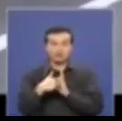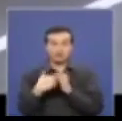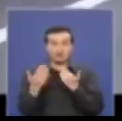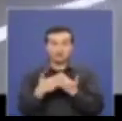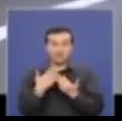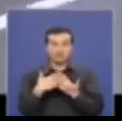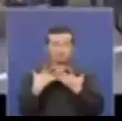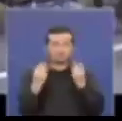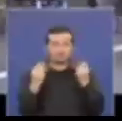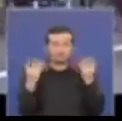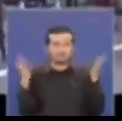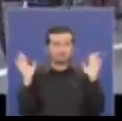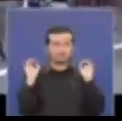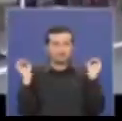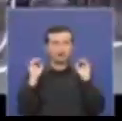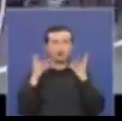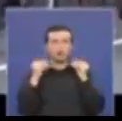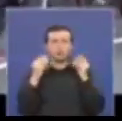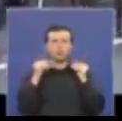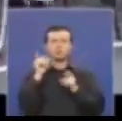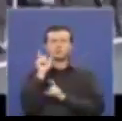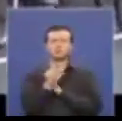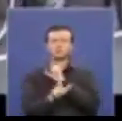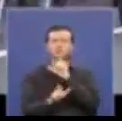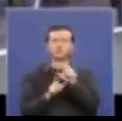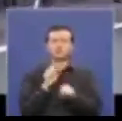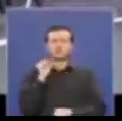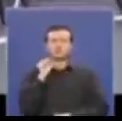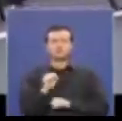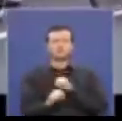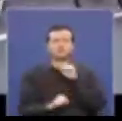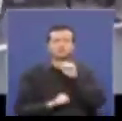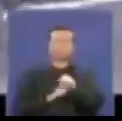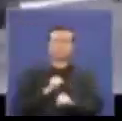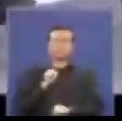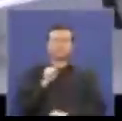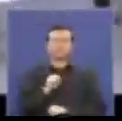Y repleto de campeones, rodeado de campeones. Pero ahí,